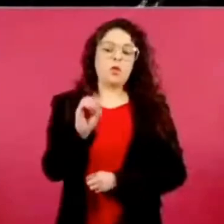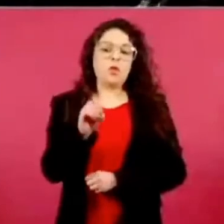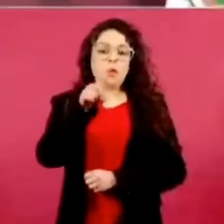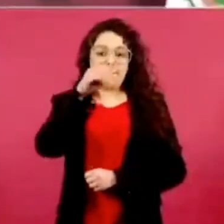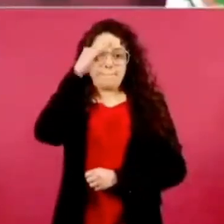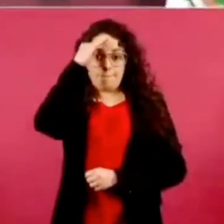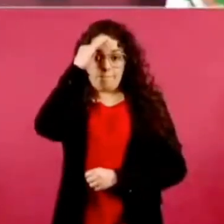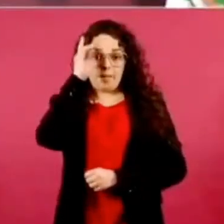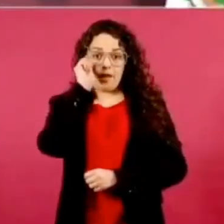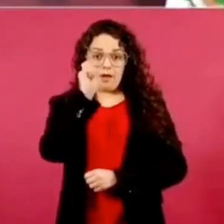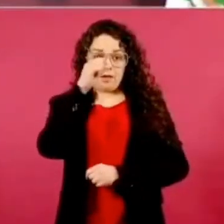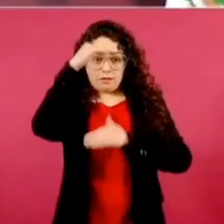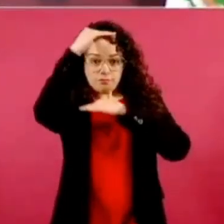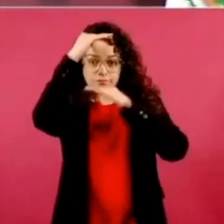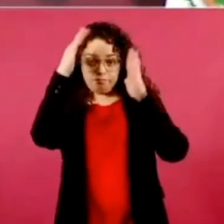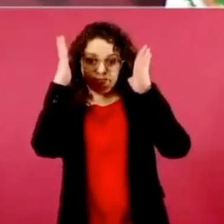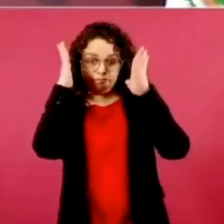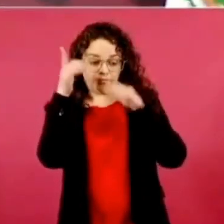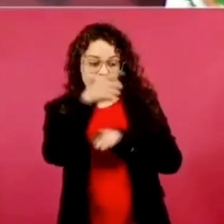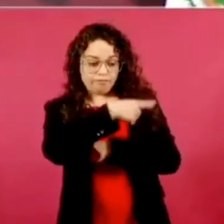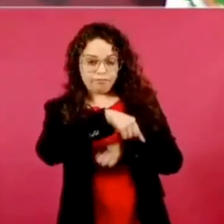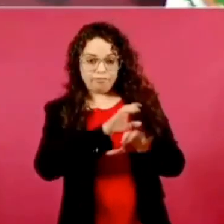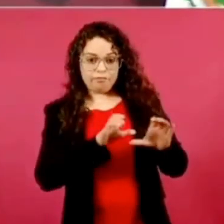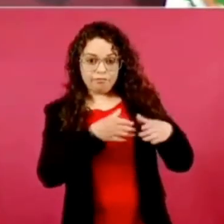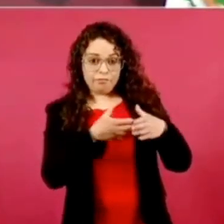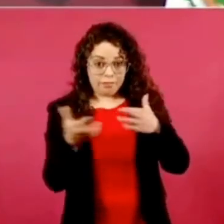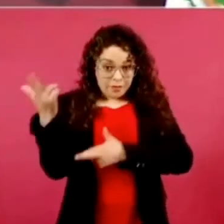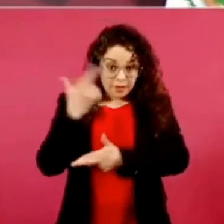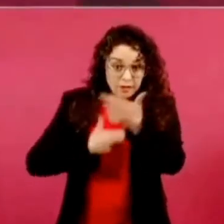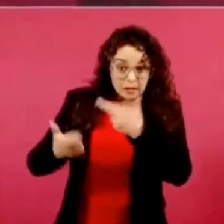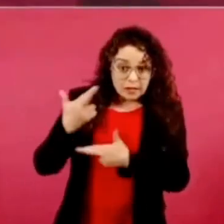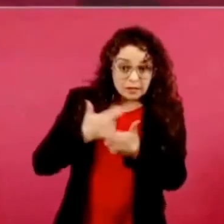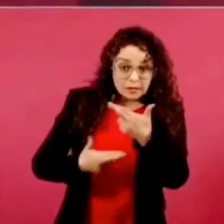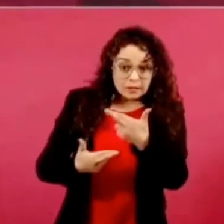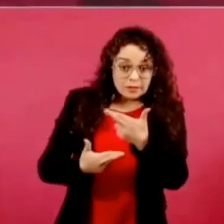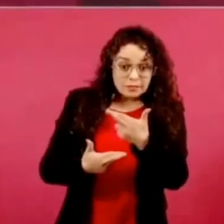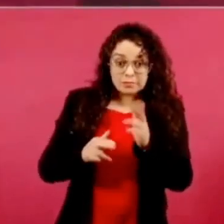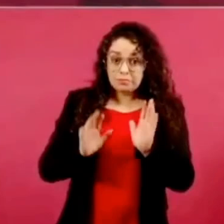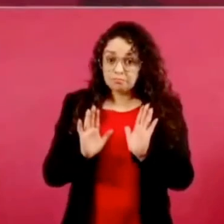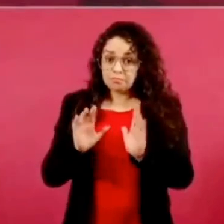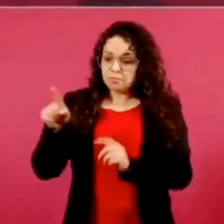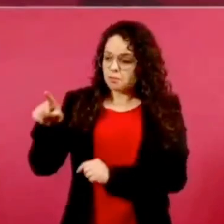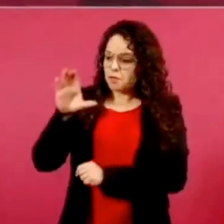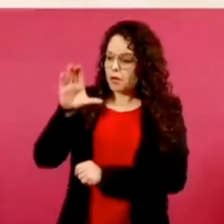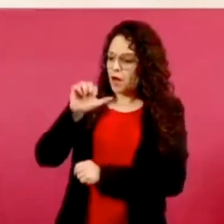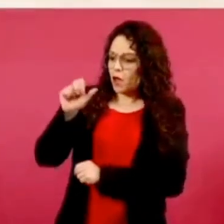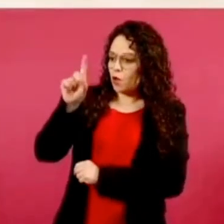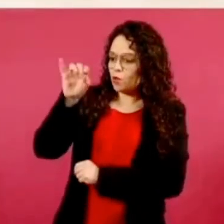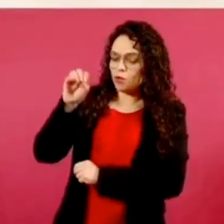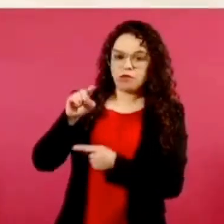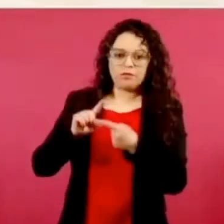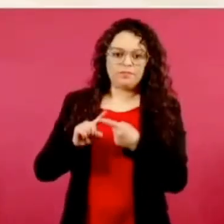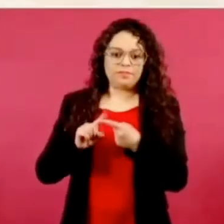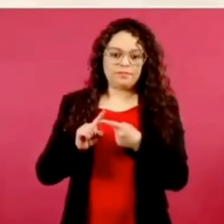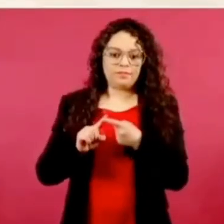el bloque conservador, que regrese Claudio, ¿no?, a pedir